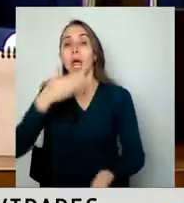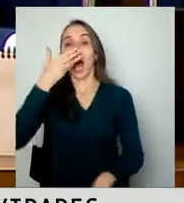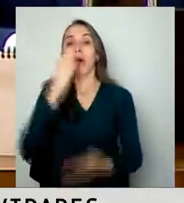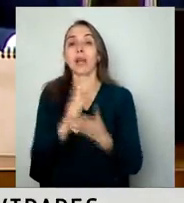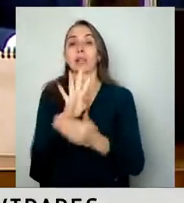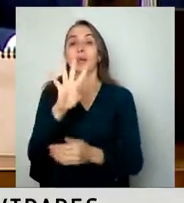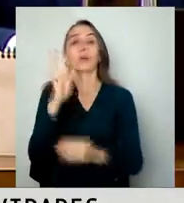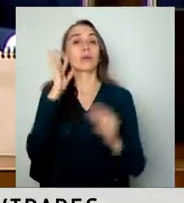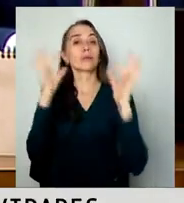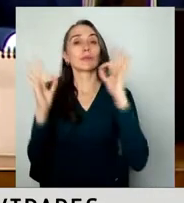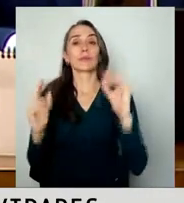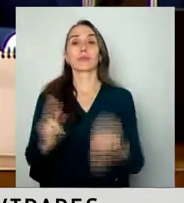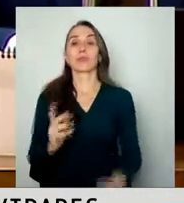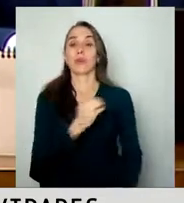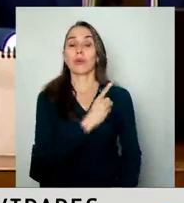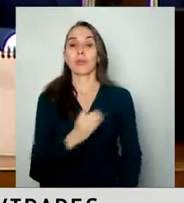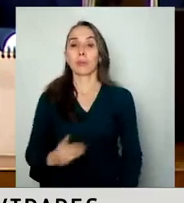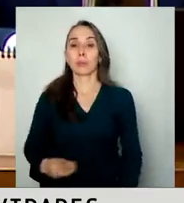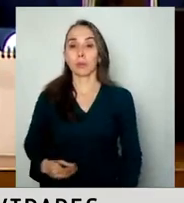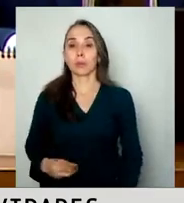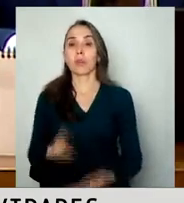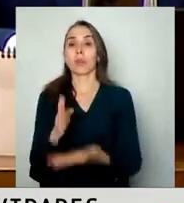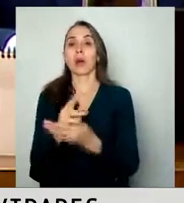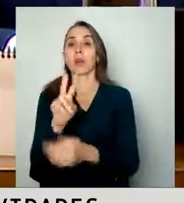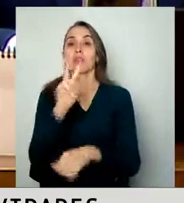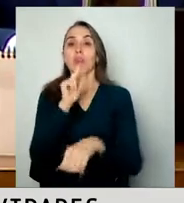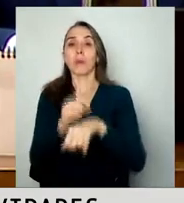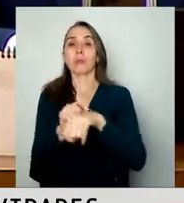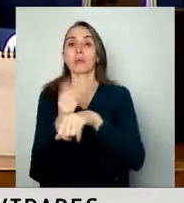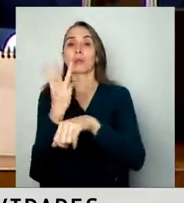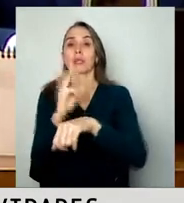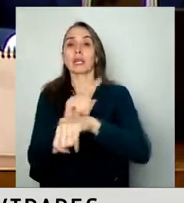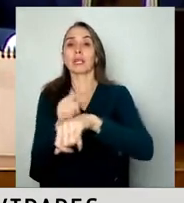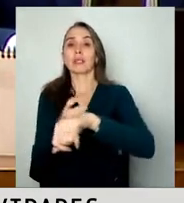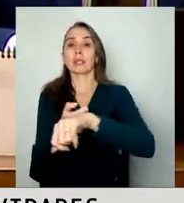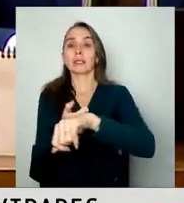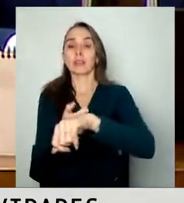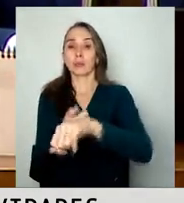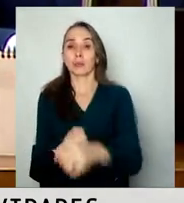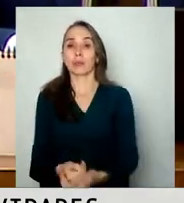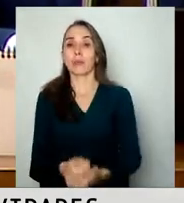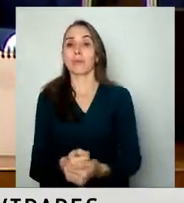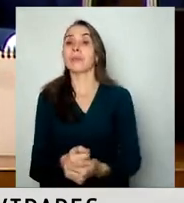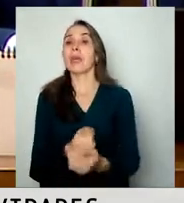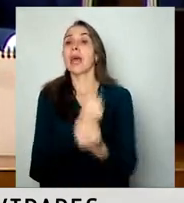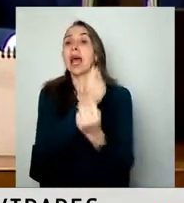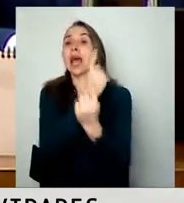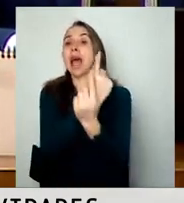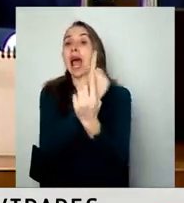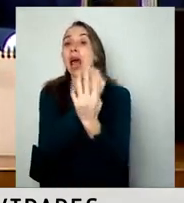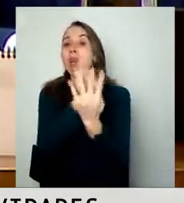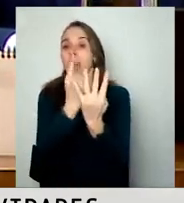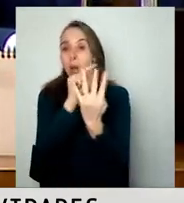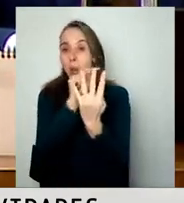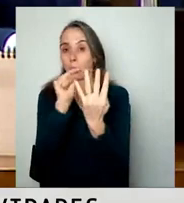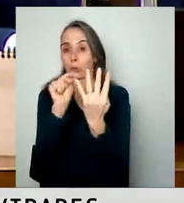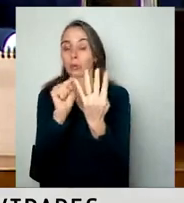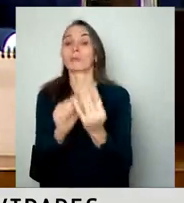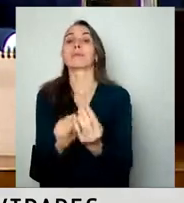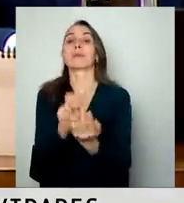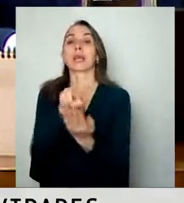y señores diputados hasta por dos minutos y 30 segundos cada uno rinde el informe